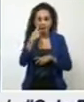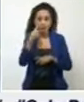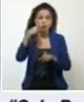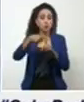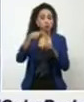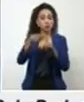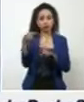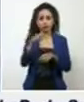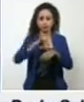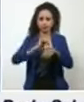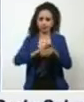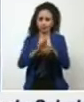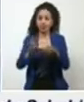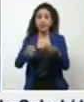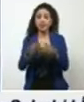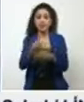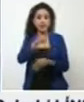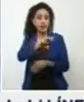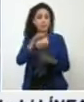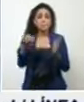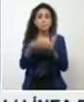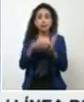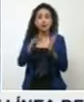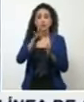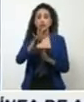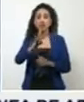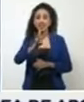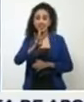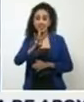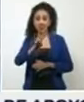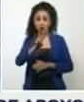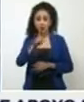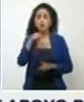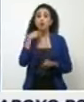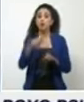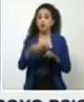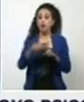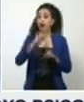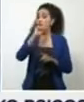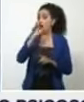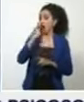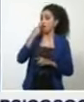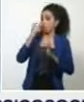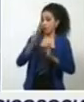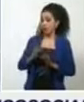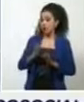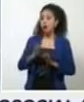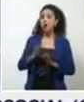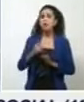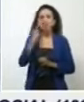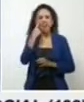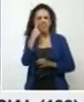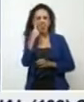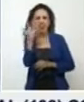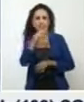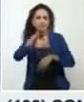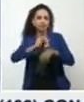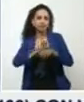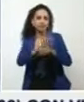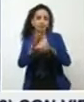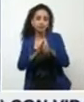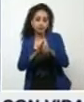estudiaron 1.431 muestras para realizar el diagnóstico del SARS-CoV-2 y la